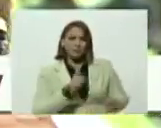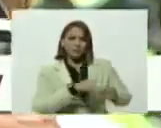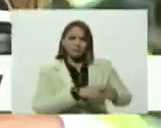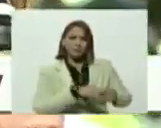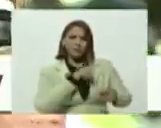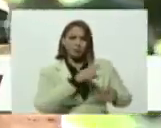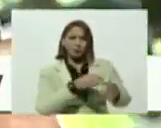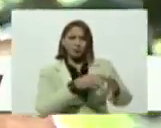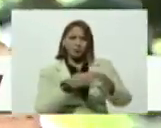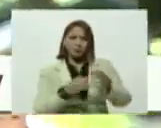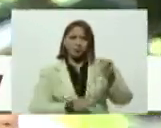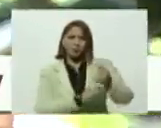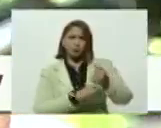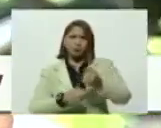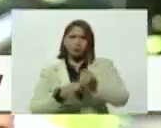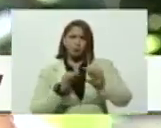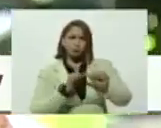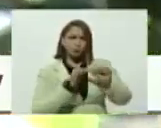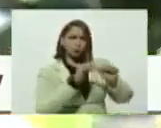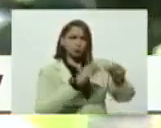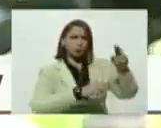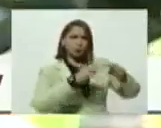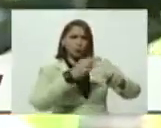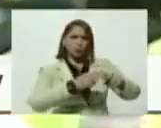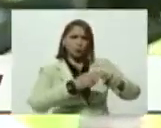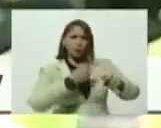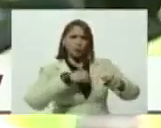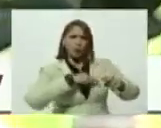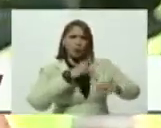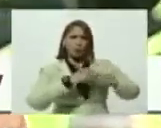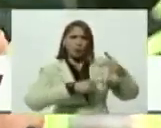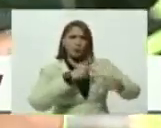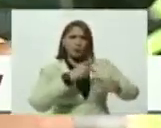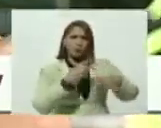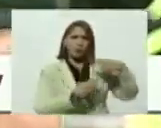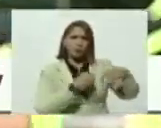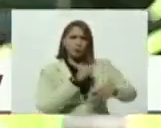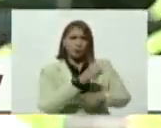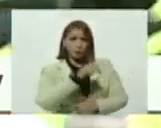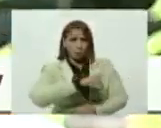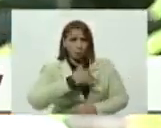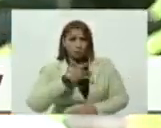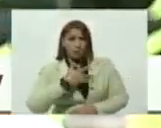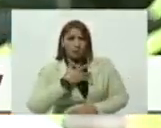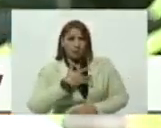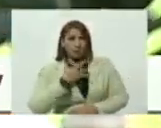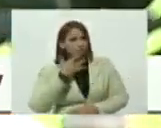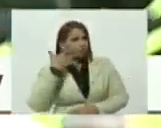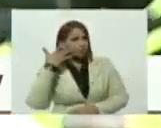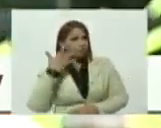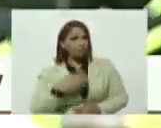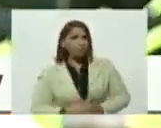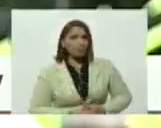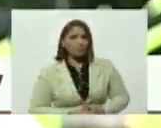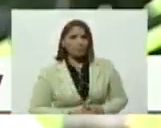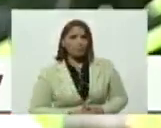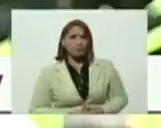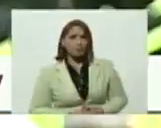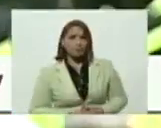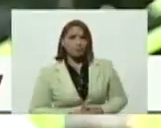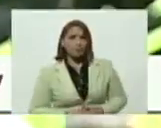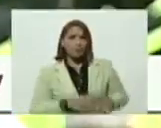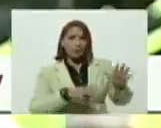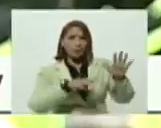este equipo de apoyo para seguir construyendo nuestro proceso revolucionario. Hoy me siento muy orgullosa de cumplir